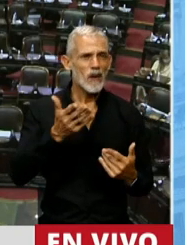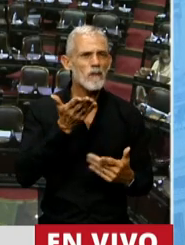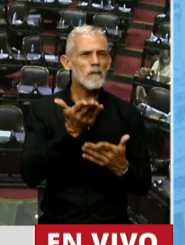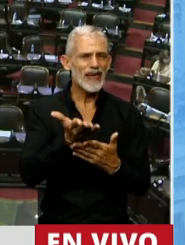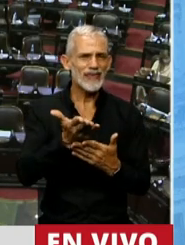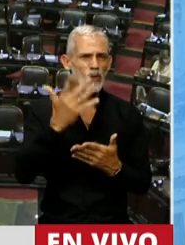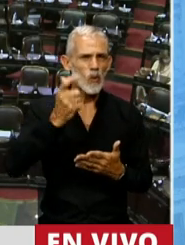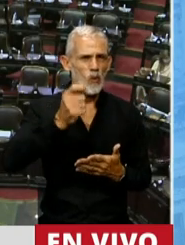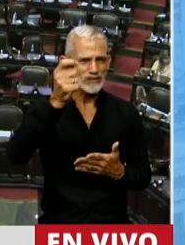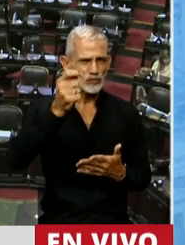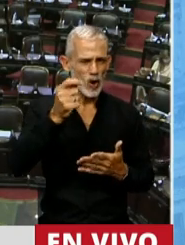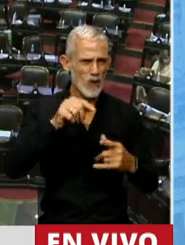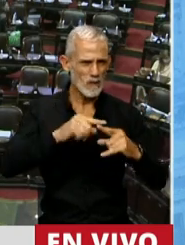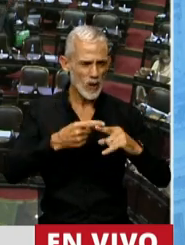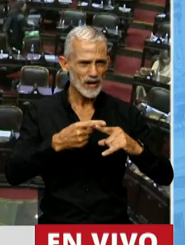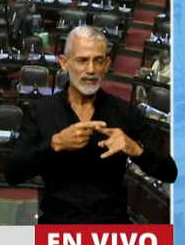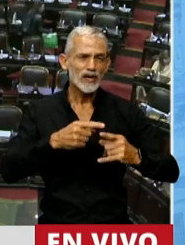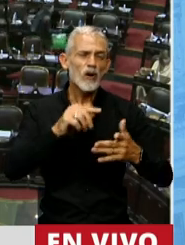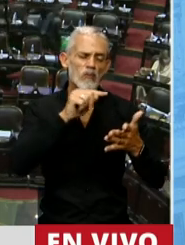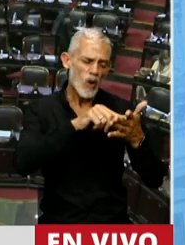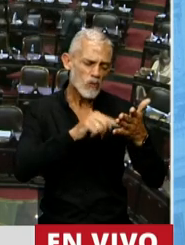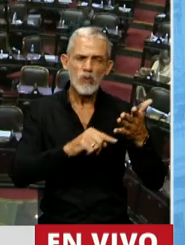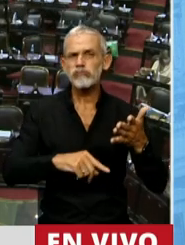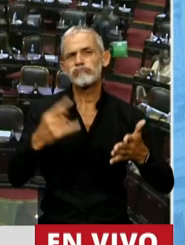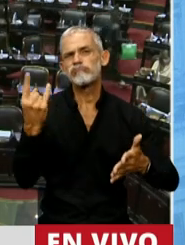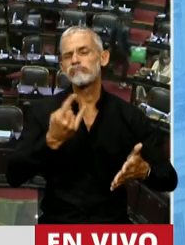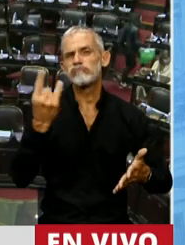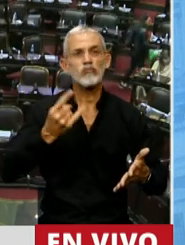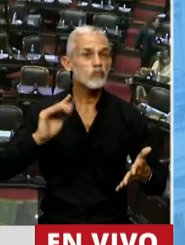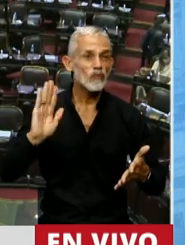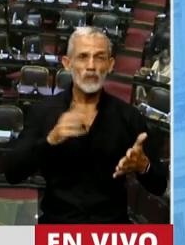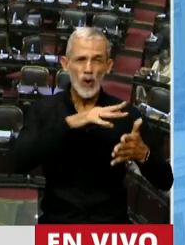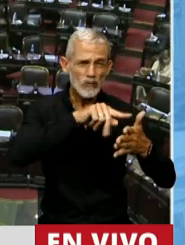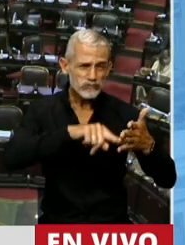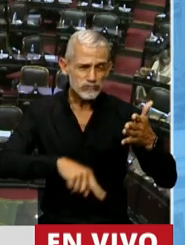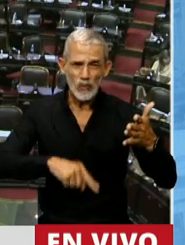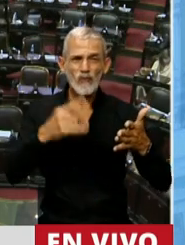de juicio político son todas falsas, son todas